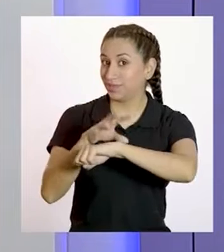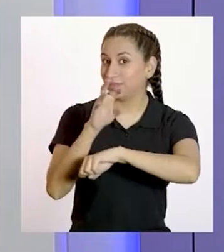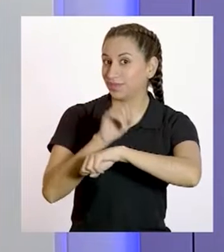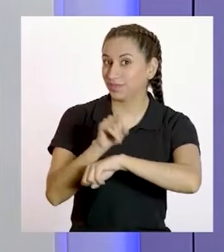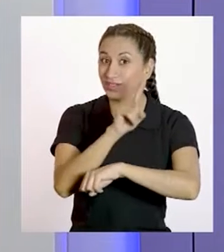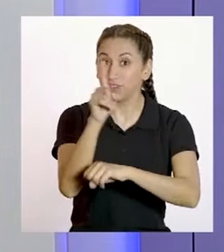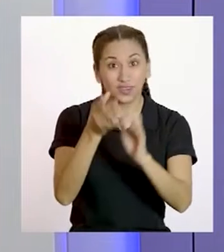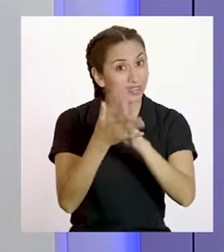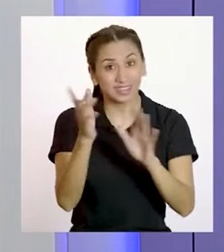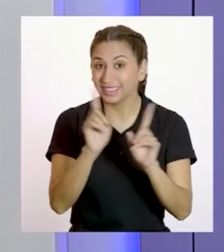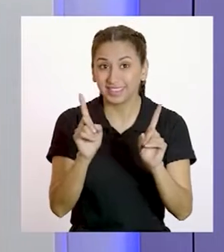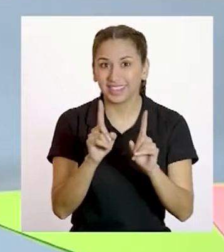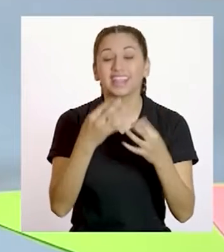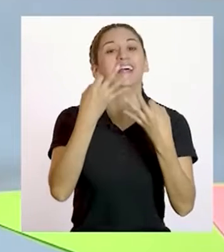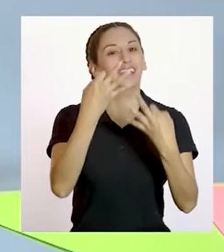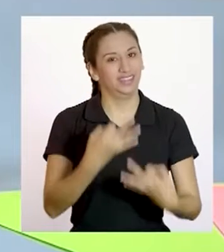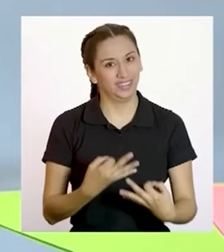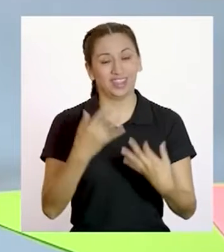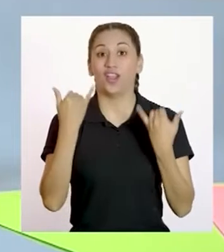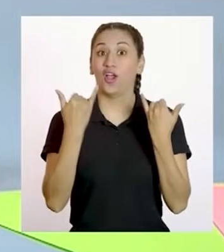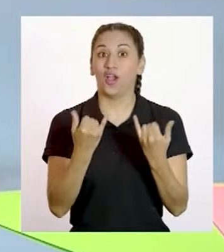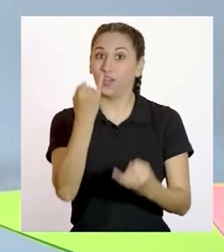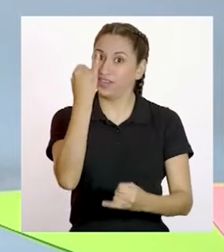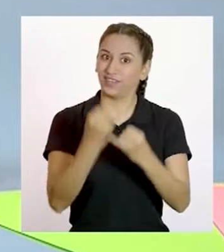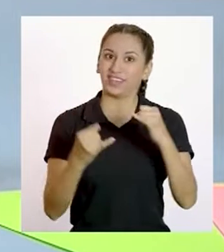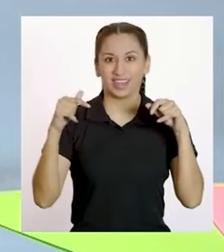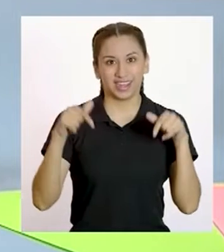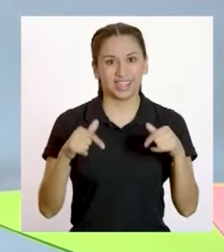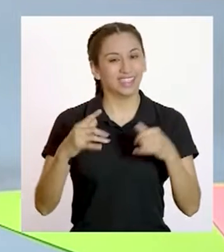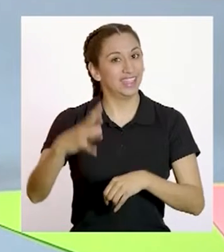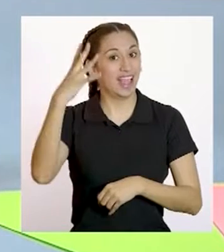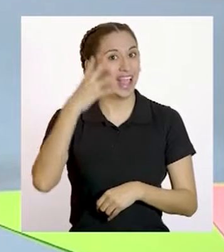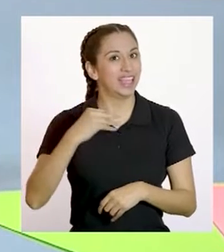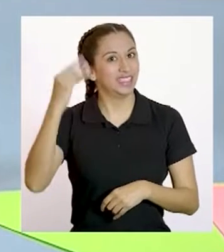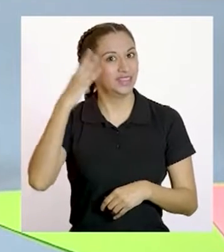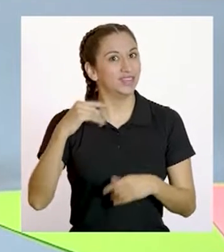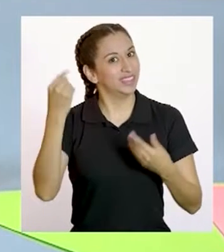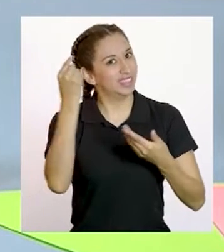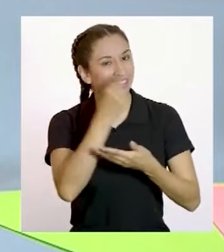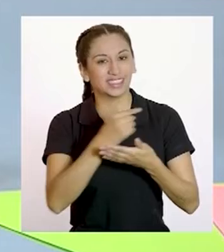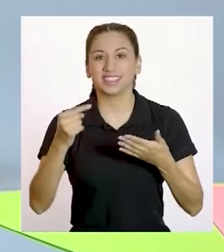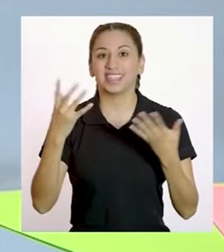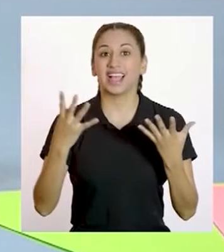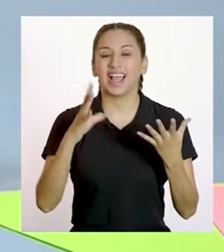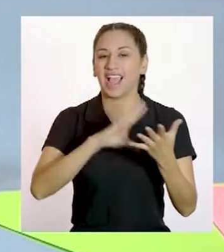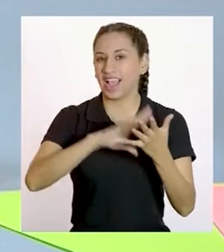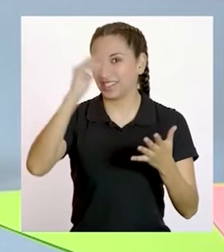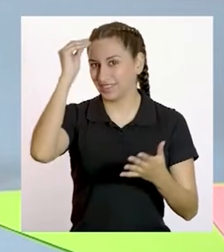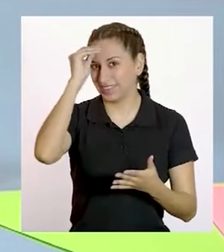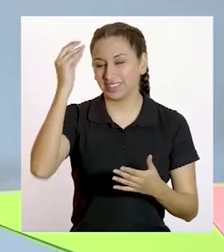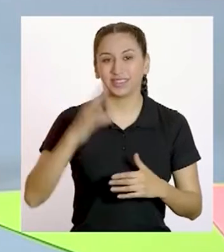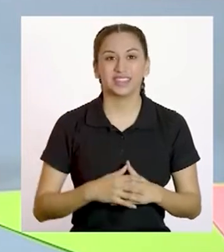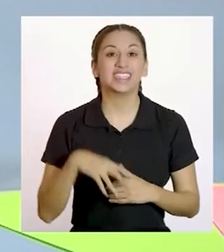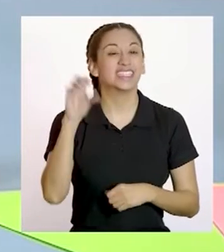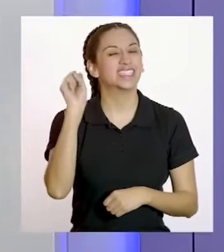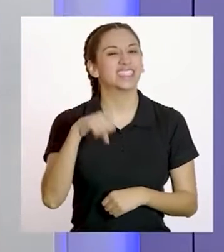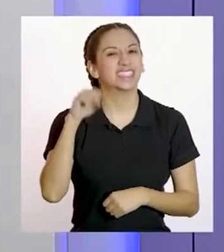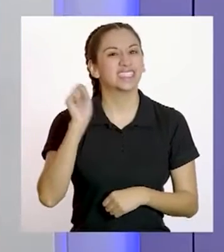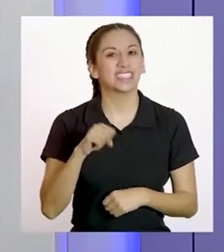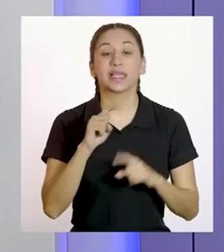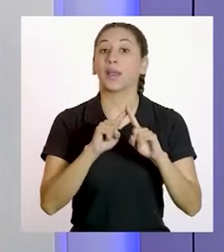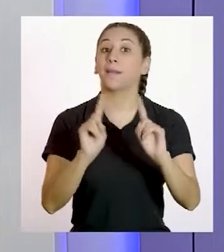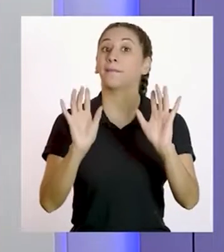les recomiendo no perdérselo. Es verdad, hoy culminamos esta experiencia de